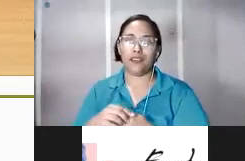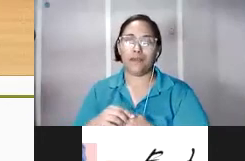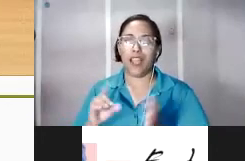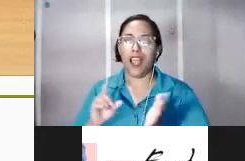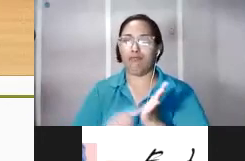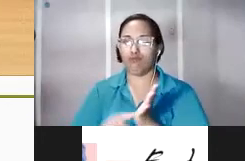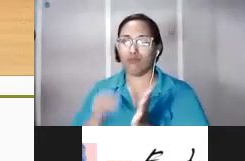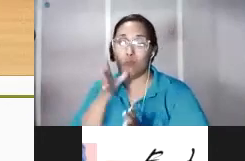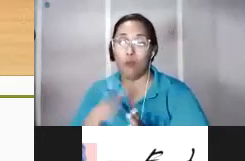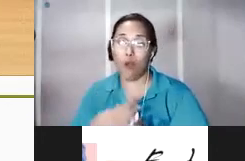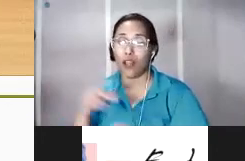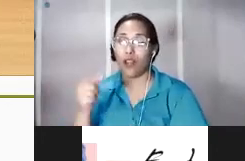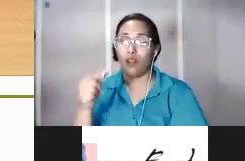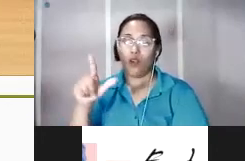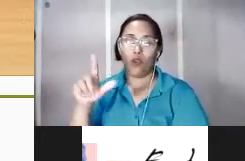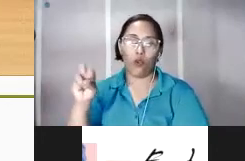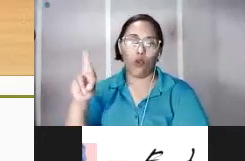Gloria Ojeda,